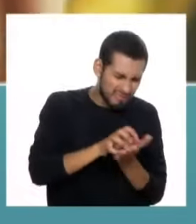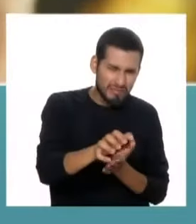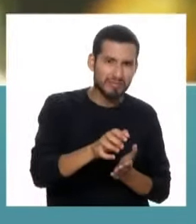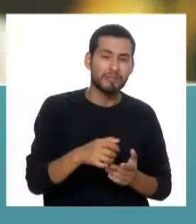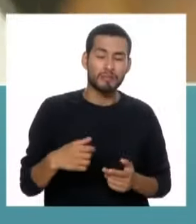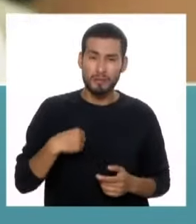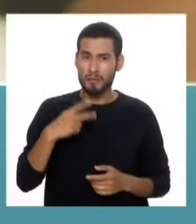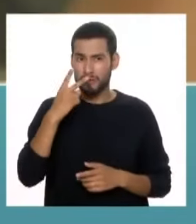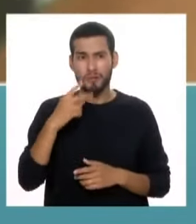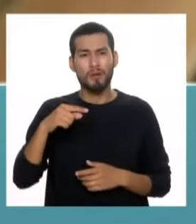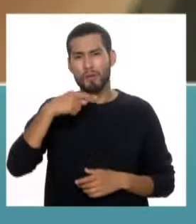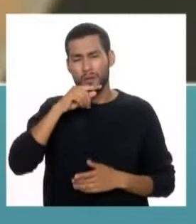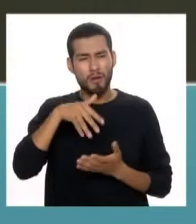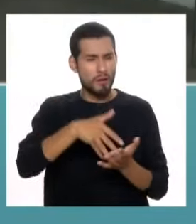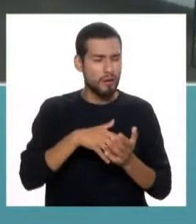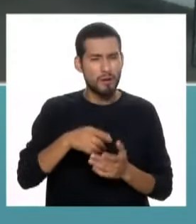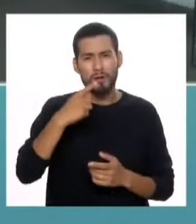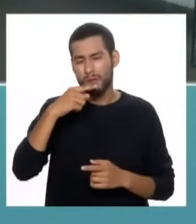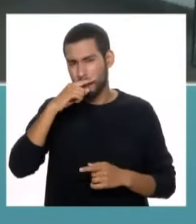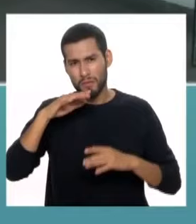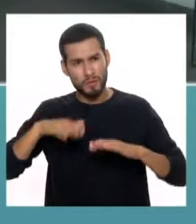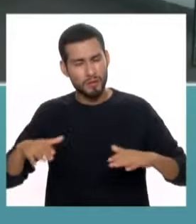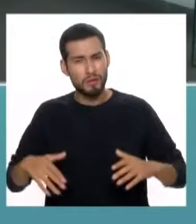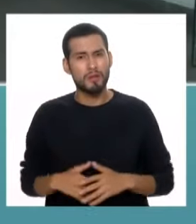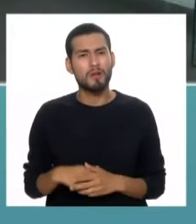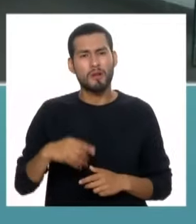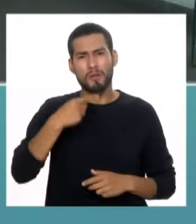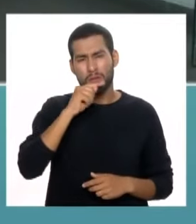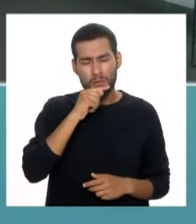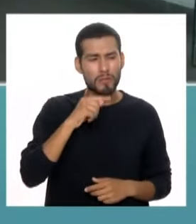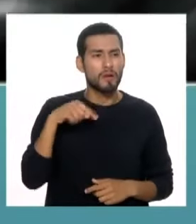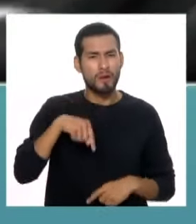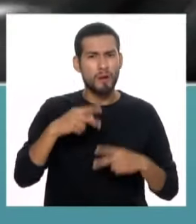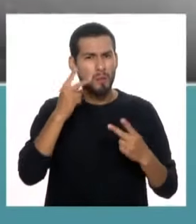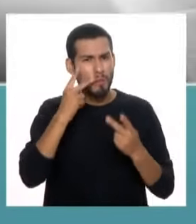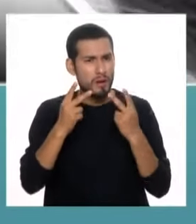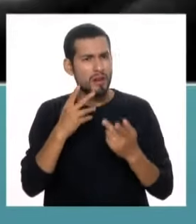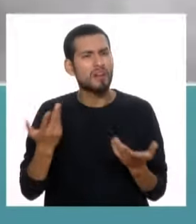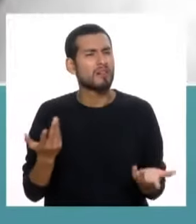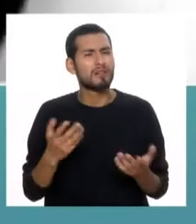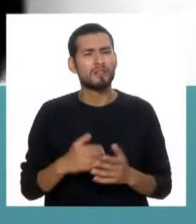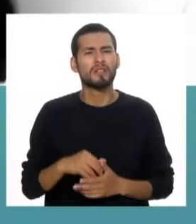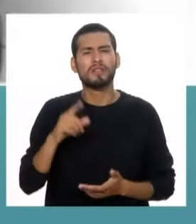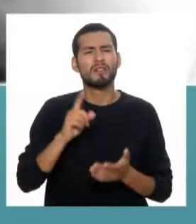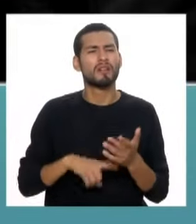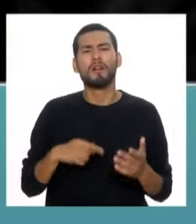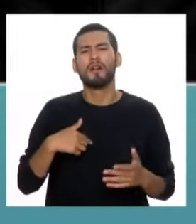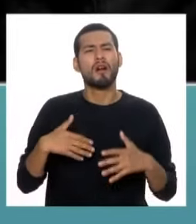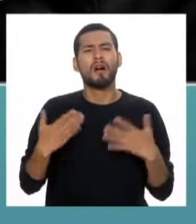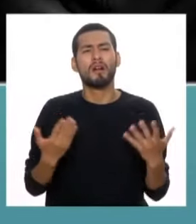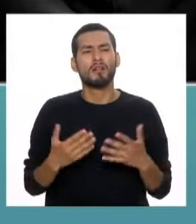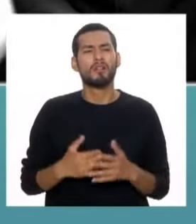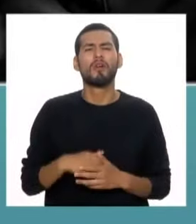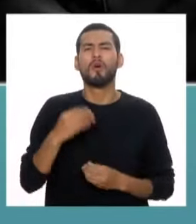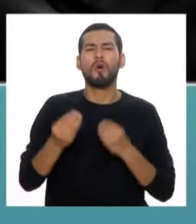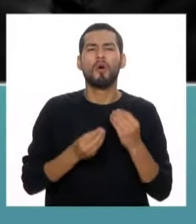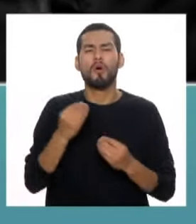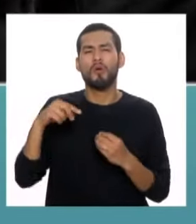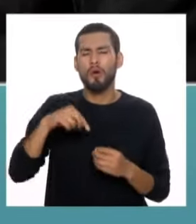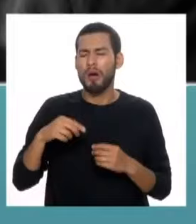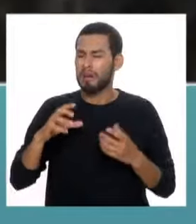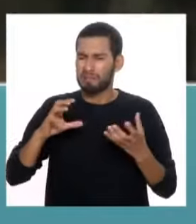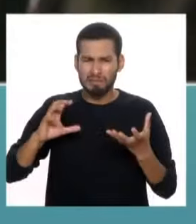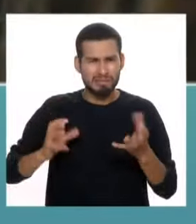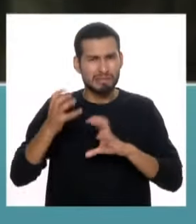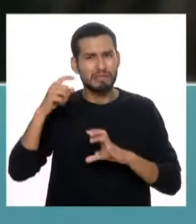vulnerabilidad con nuestras mujeres, con nuestros niños. Y en el caso de las mujeres, hoy vamos a tratar de entender qué podemos hacer y cómo está afectando a la sociedad